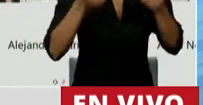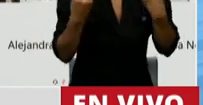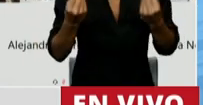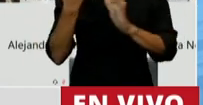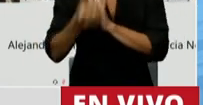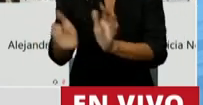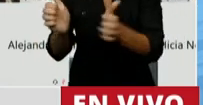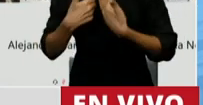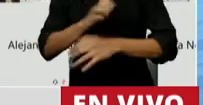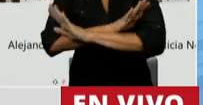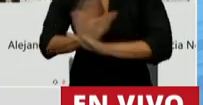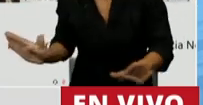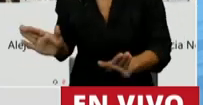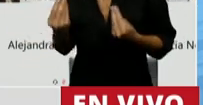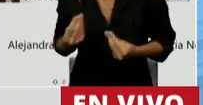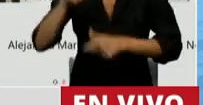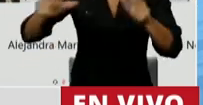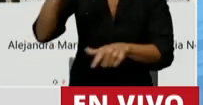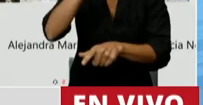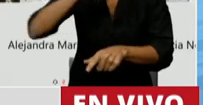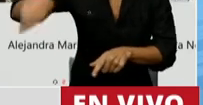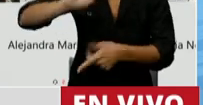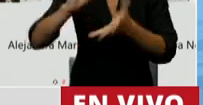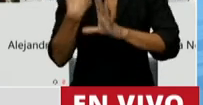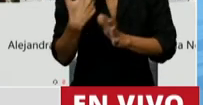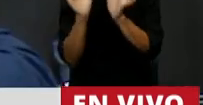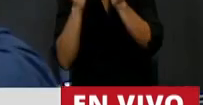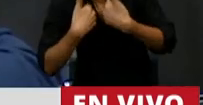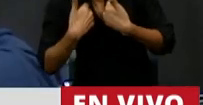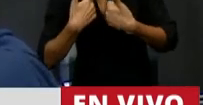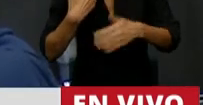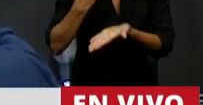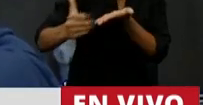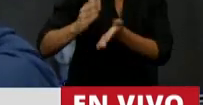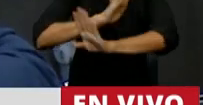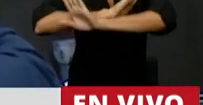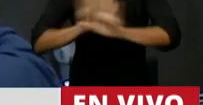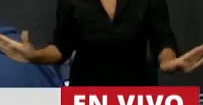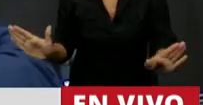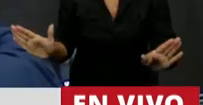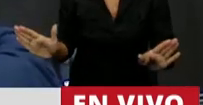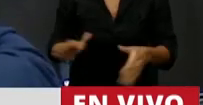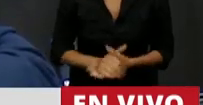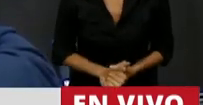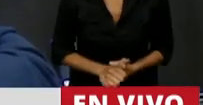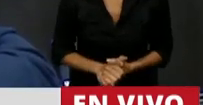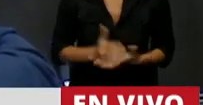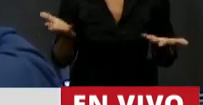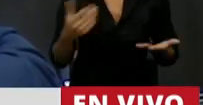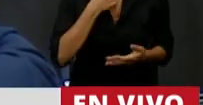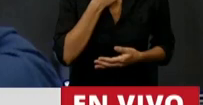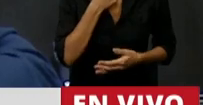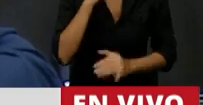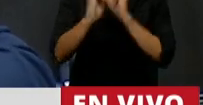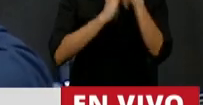a muchas mujeres de esa situación de ilegalidad y marginalidad. Y para terminar, señor presidente,